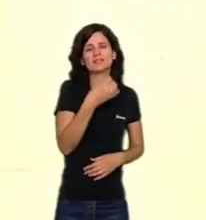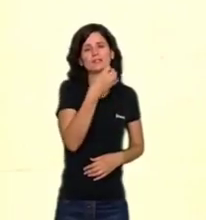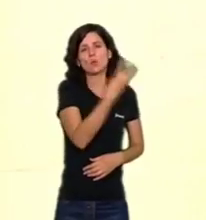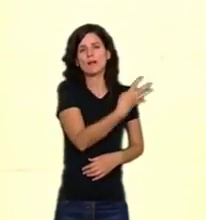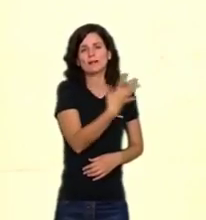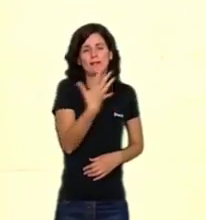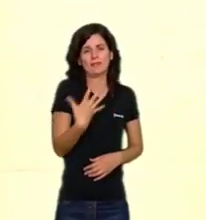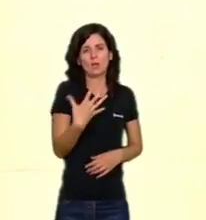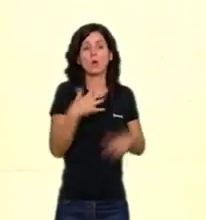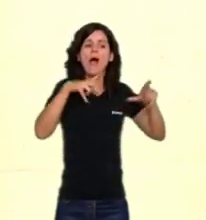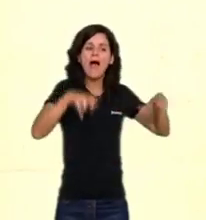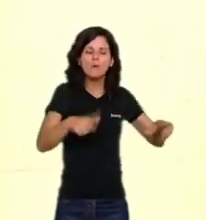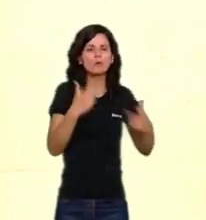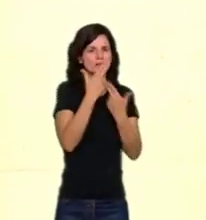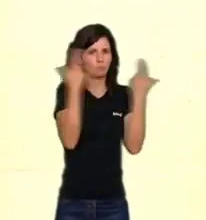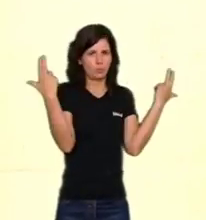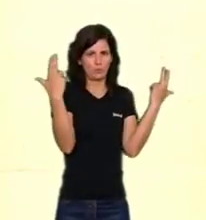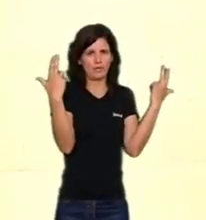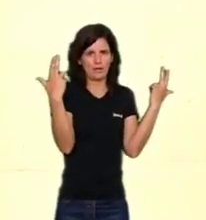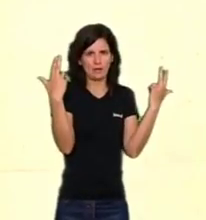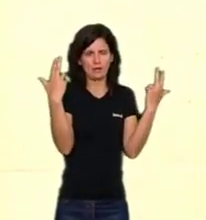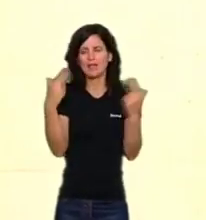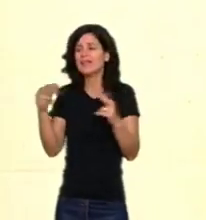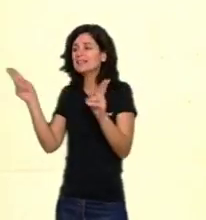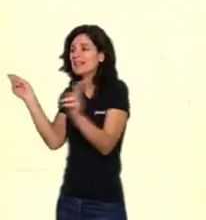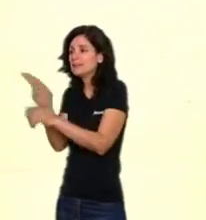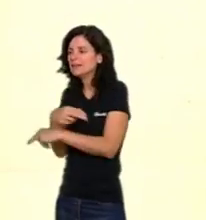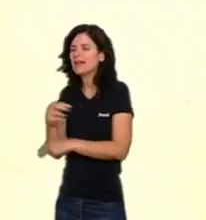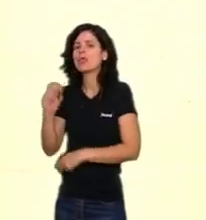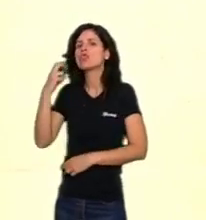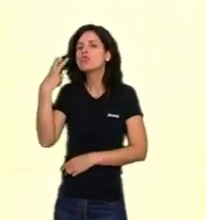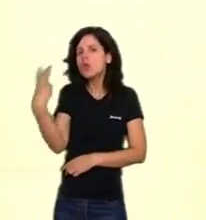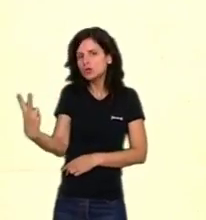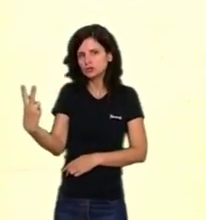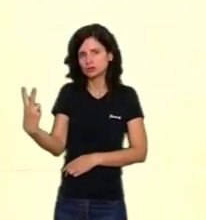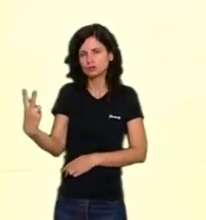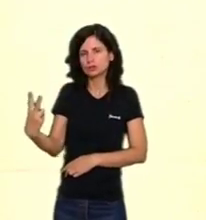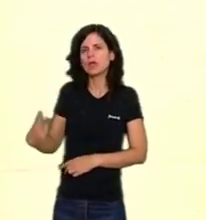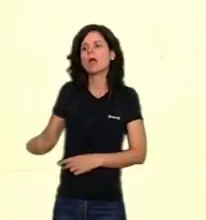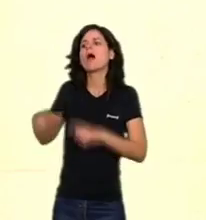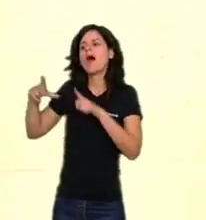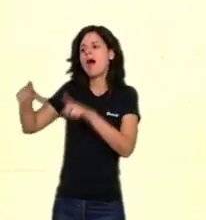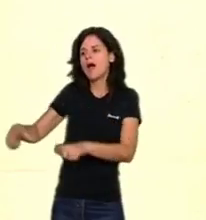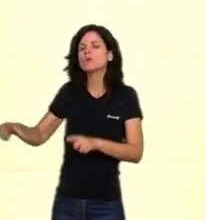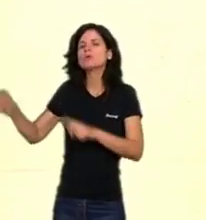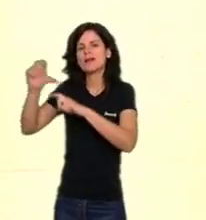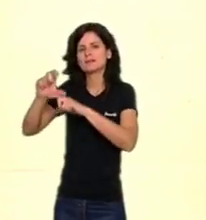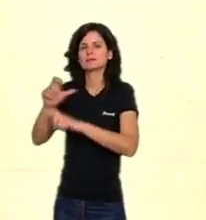públicas y se eliminan dos aulas privadas concertadas.